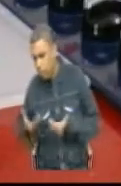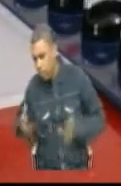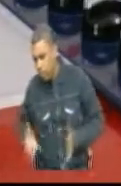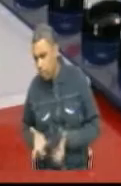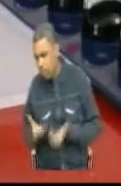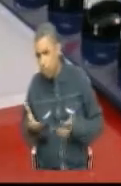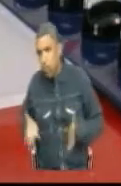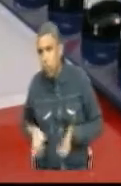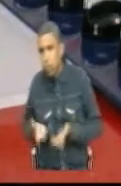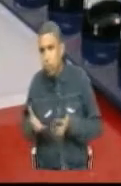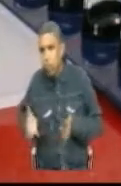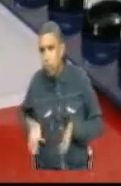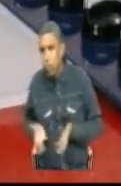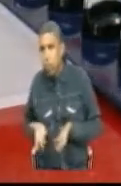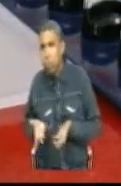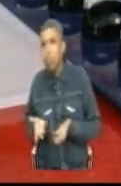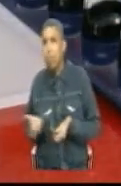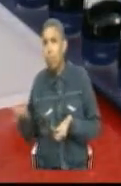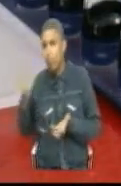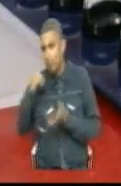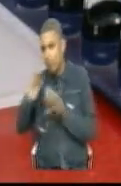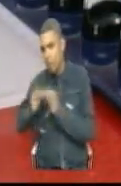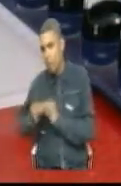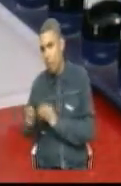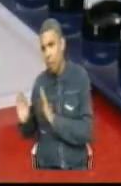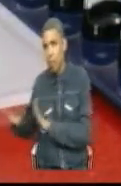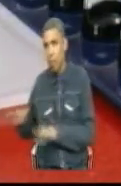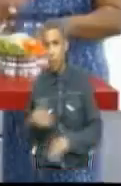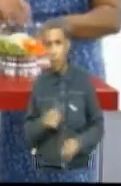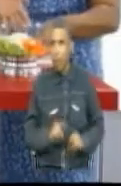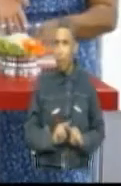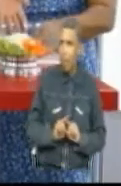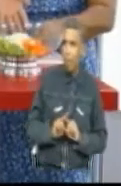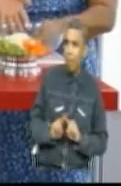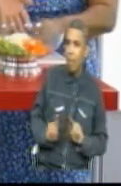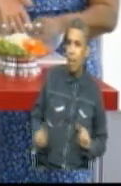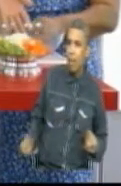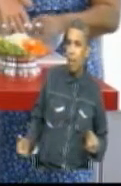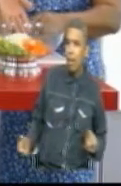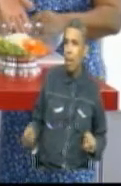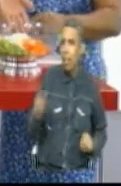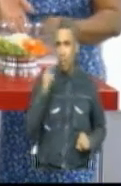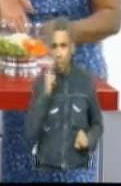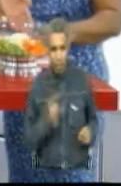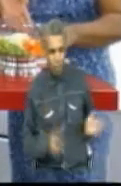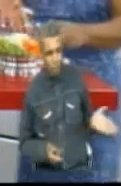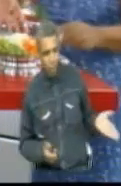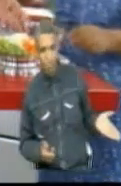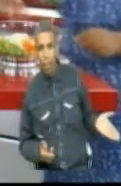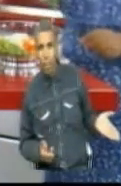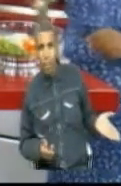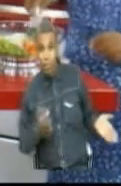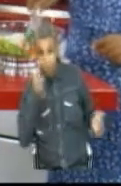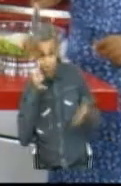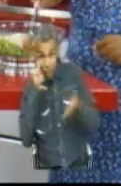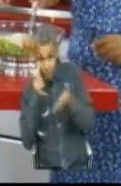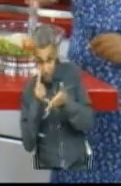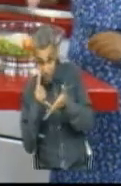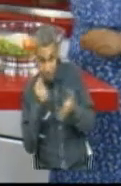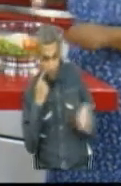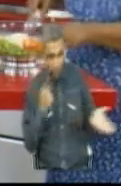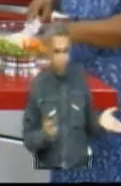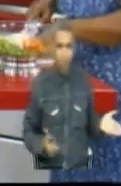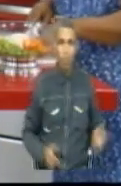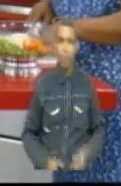todo en uno no por decirlo de esta forma maria cristina de middel de cristina a ver si no deciden a colabora con este o de plano de acá ella tiene